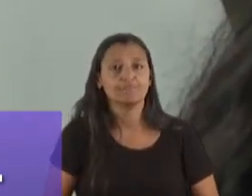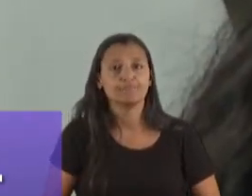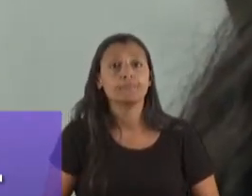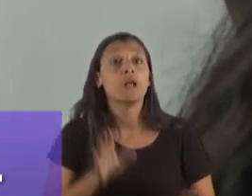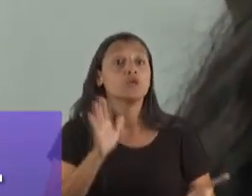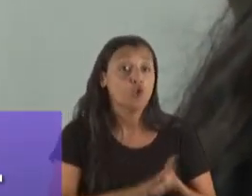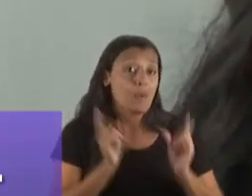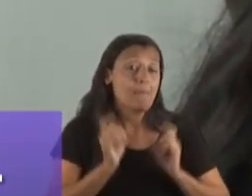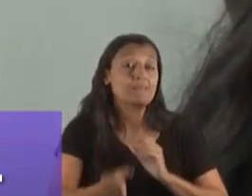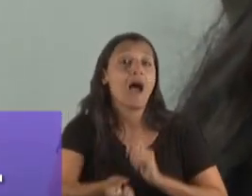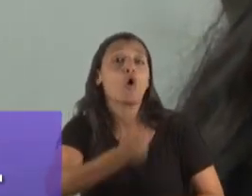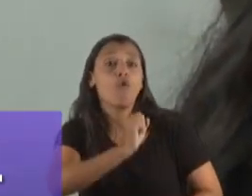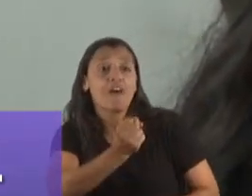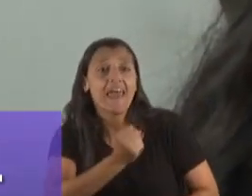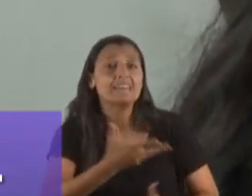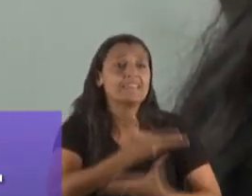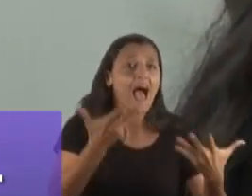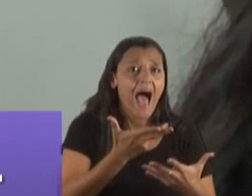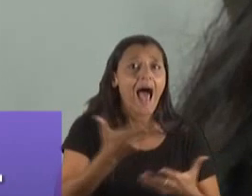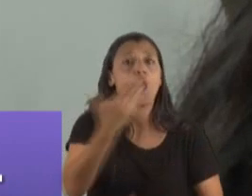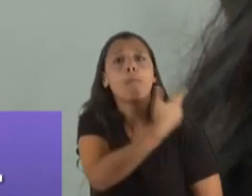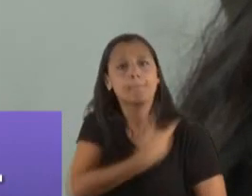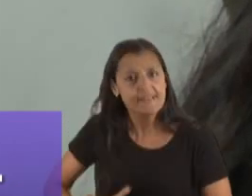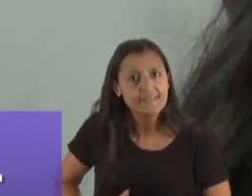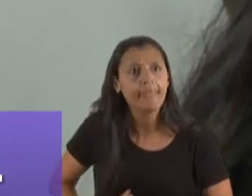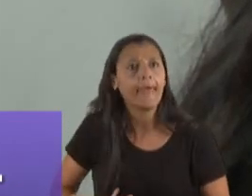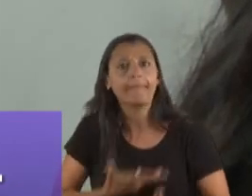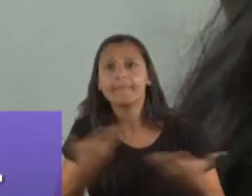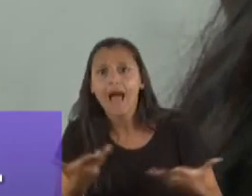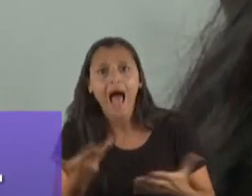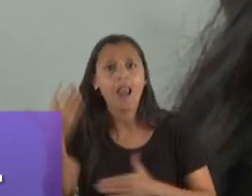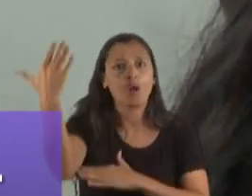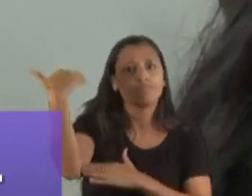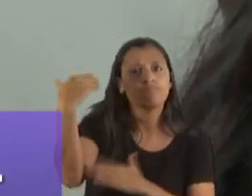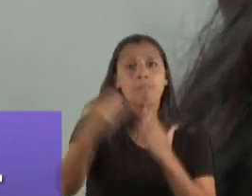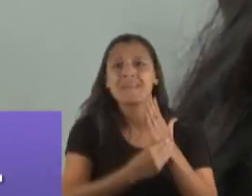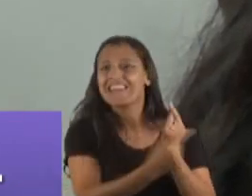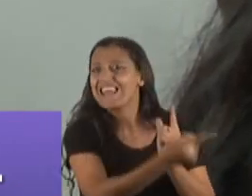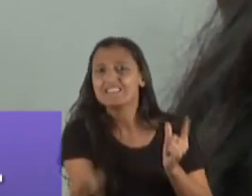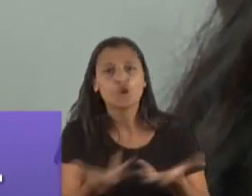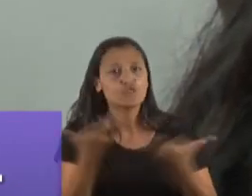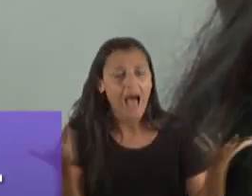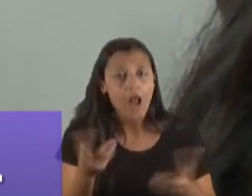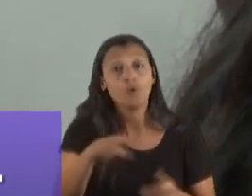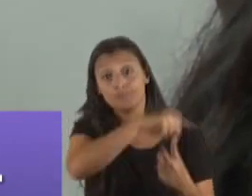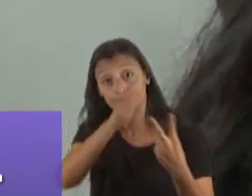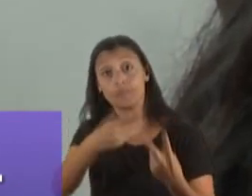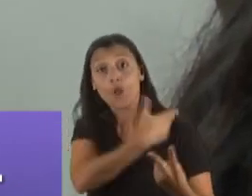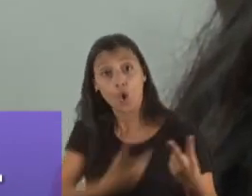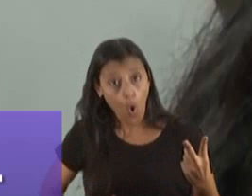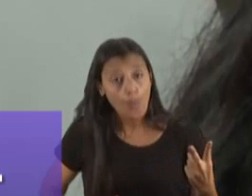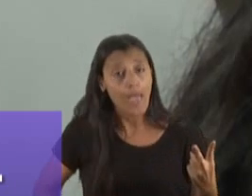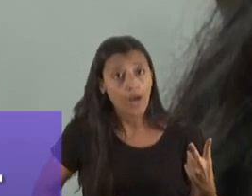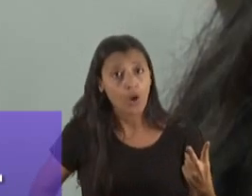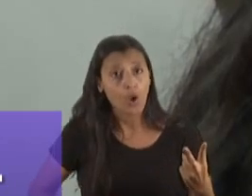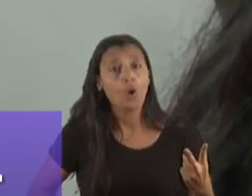conferencia de prensa de los secretarios de Estado o mismo del presidente, y la otra pregunta de otro tema era si el gobierno efectivamente va a